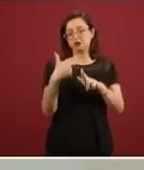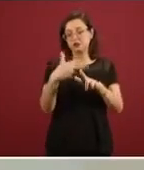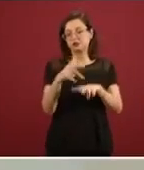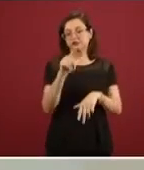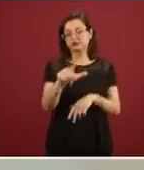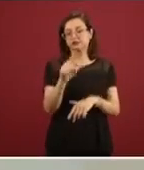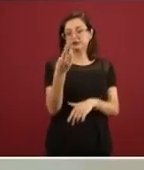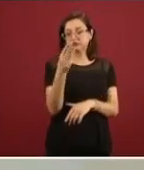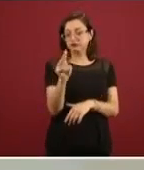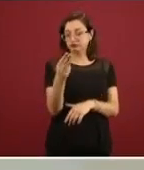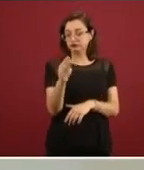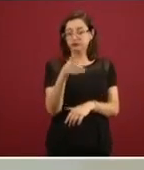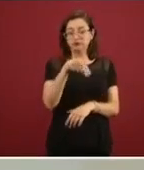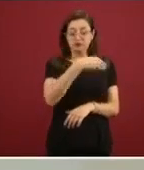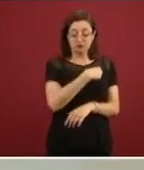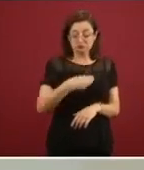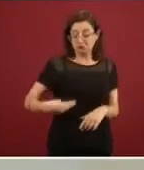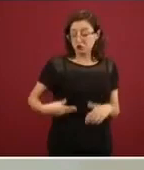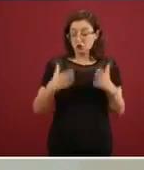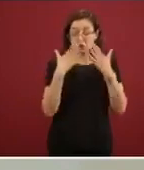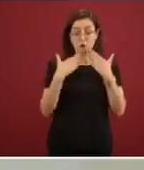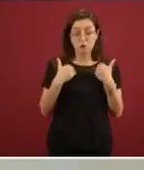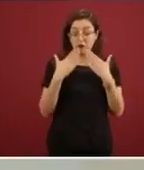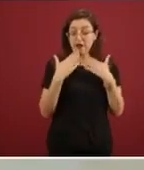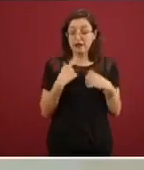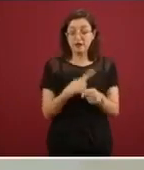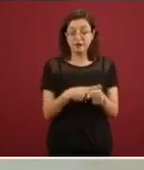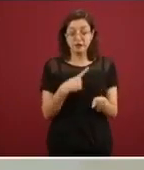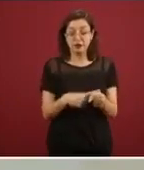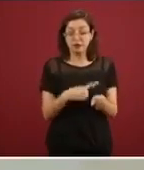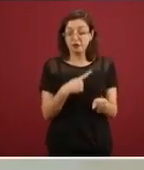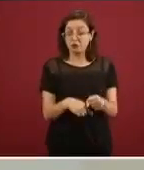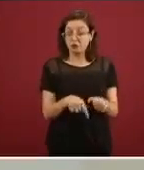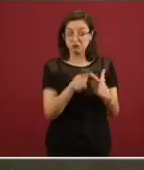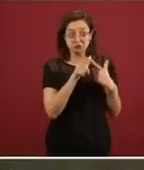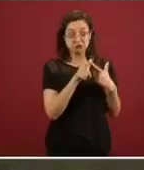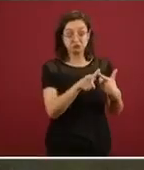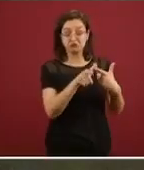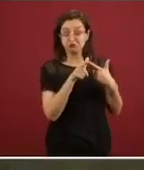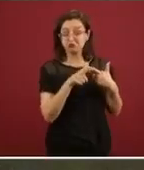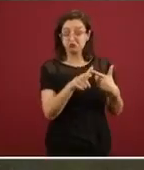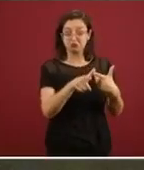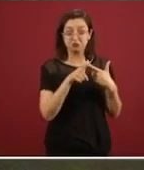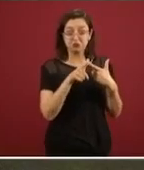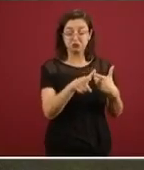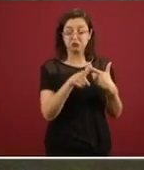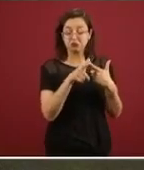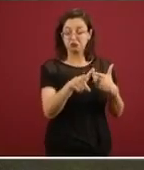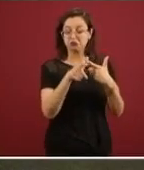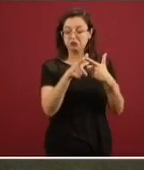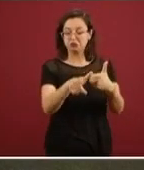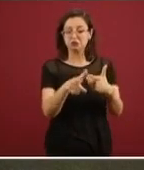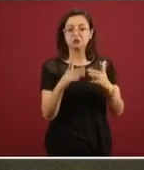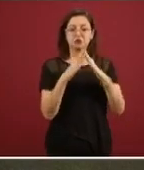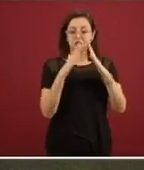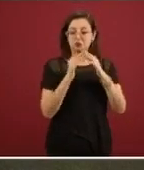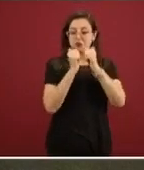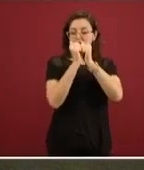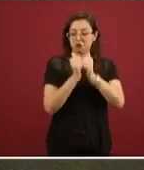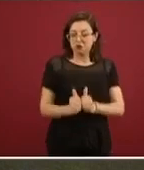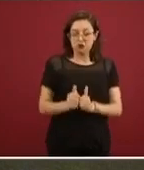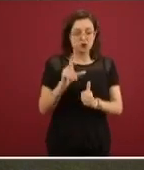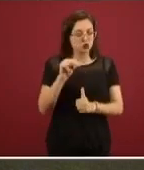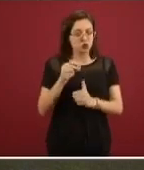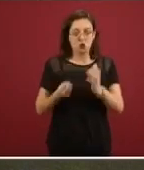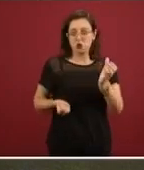mayo. Si estos municipios que en el hoy no tienen casos confirmados mantienen la recomendación de la Secretaría de quedarse en casa,